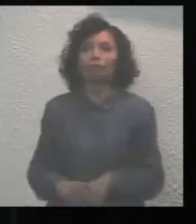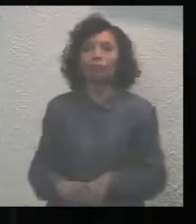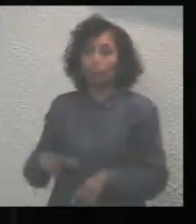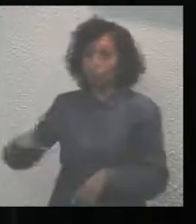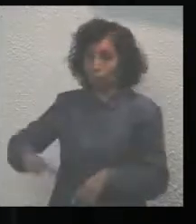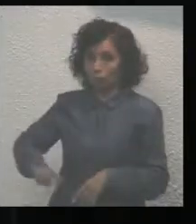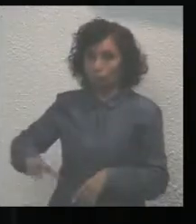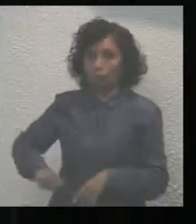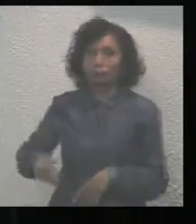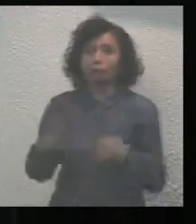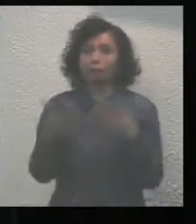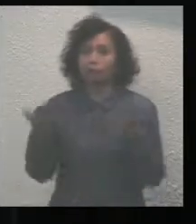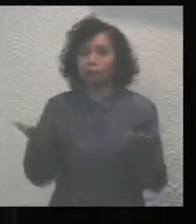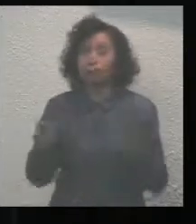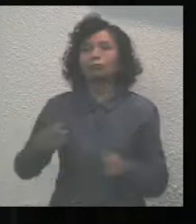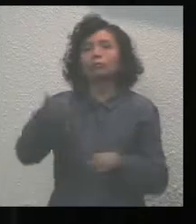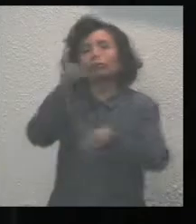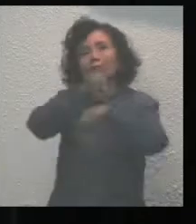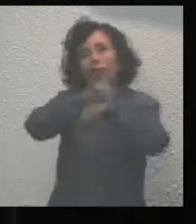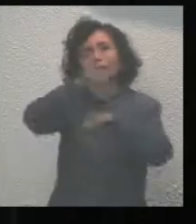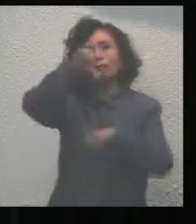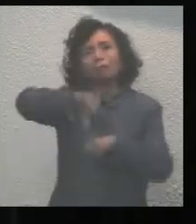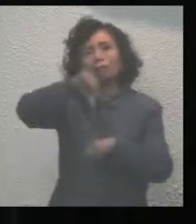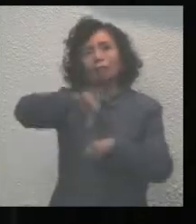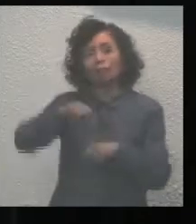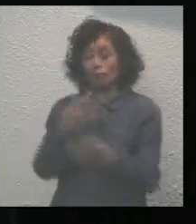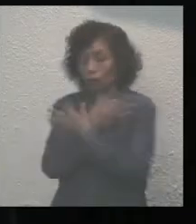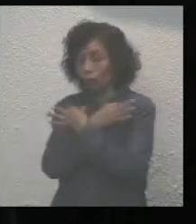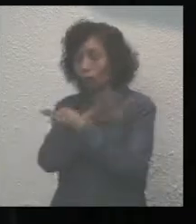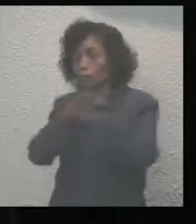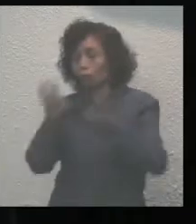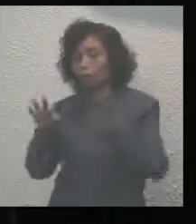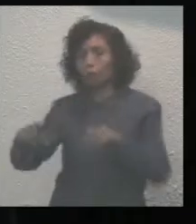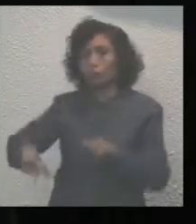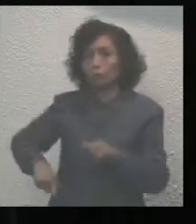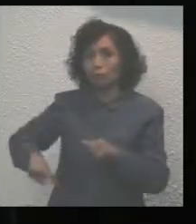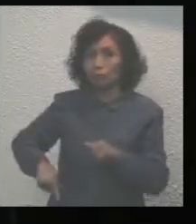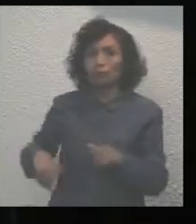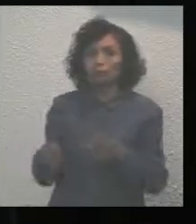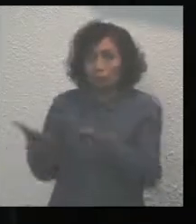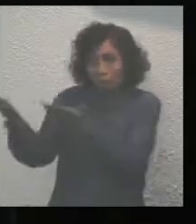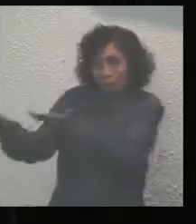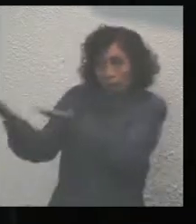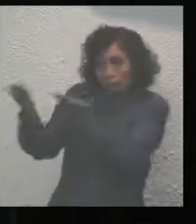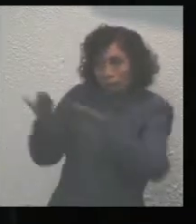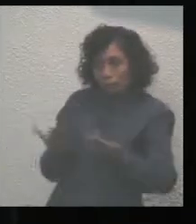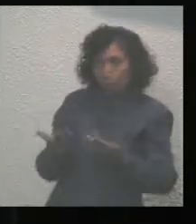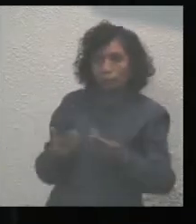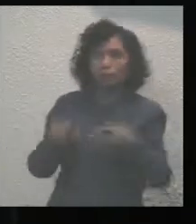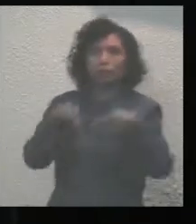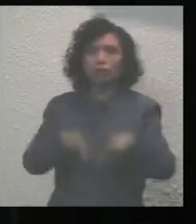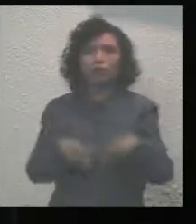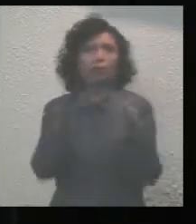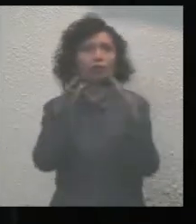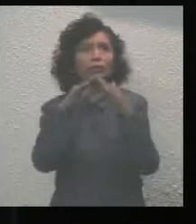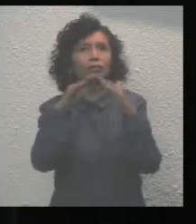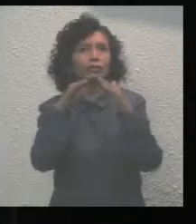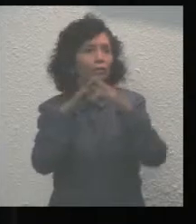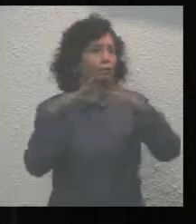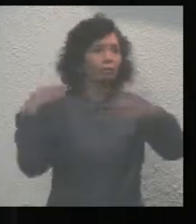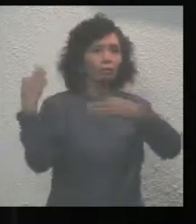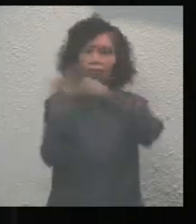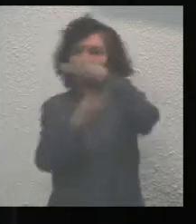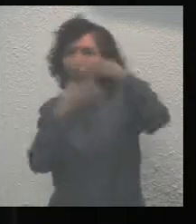gobernador, el día de hoy recibimos su informe de gobierno en este recinto, que es casa de todos y todas